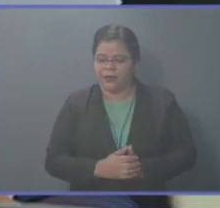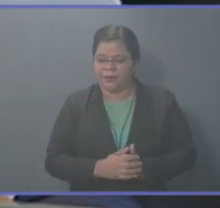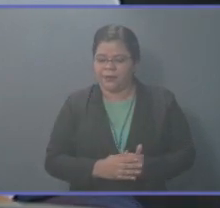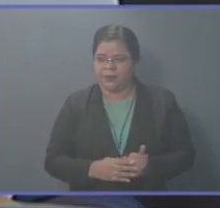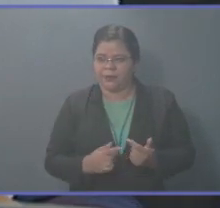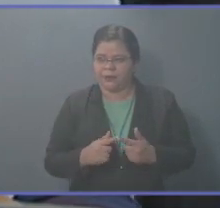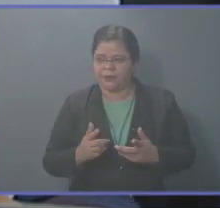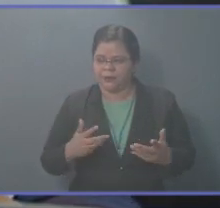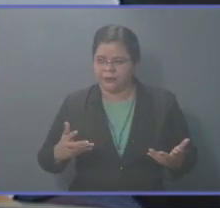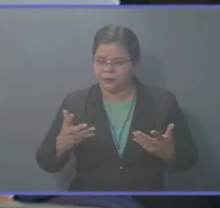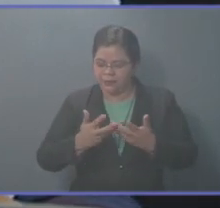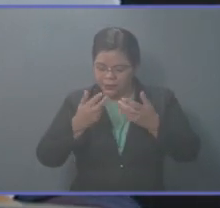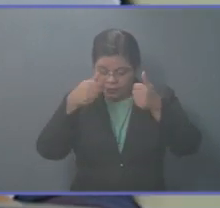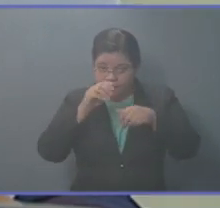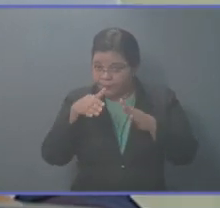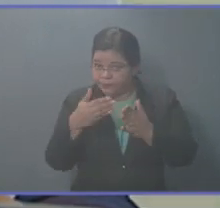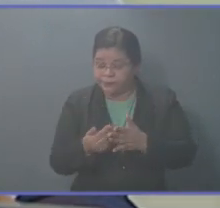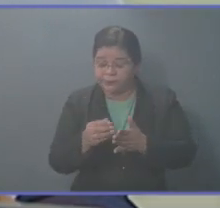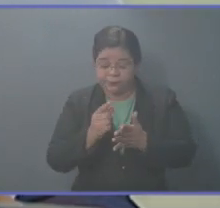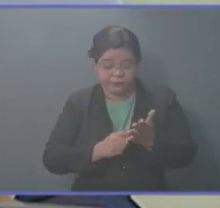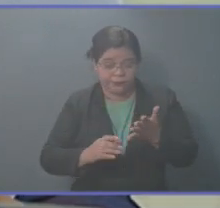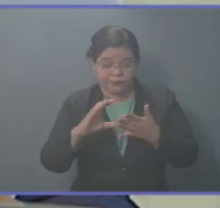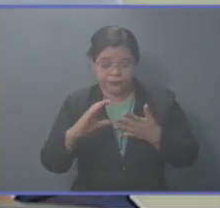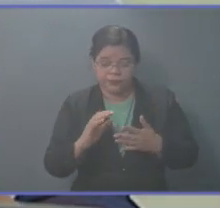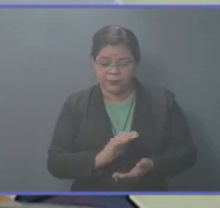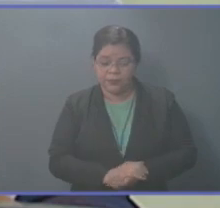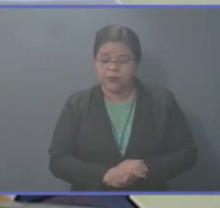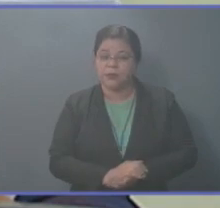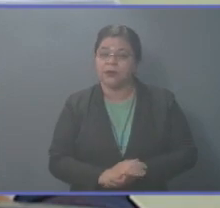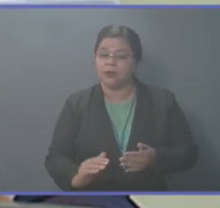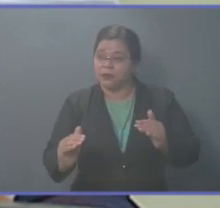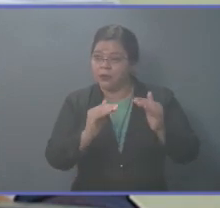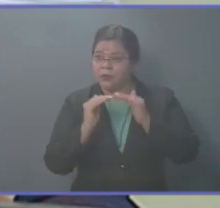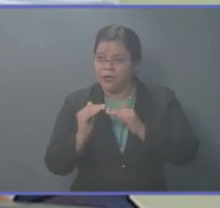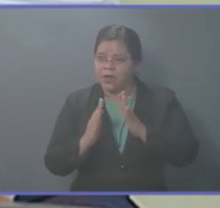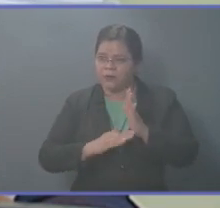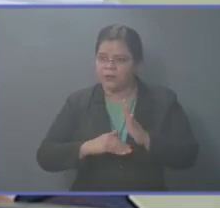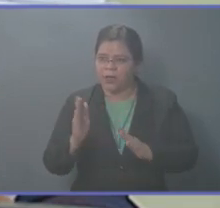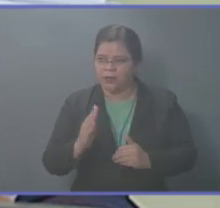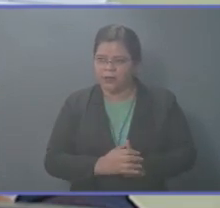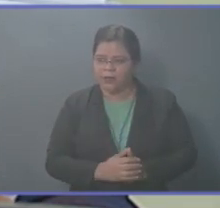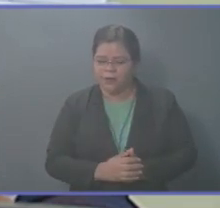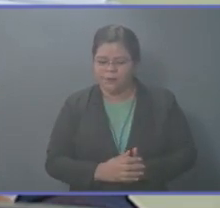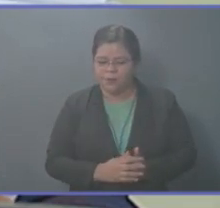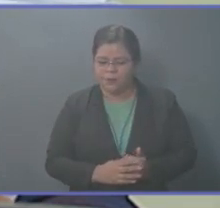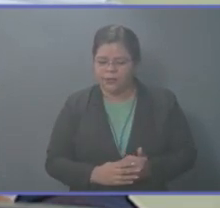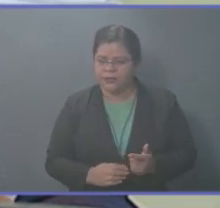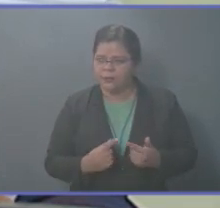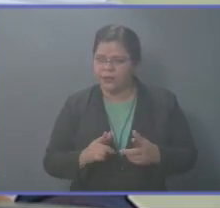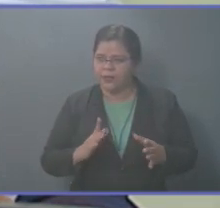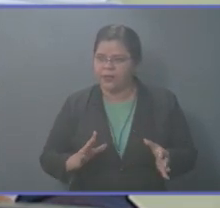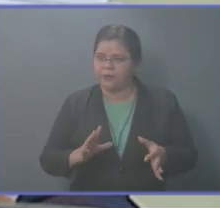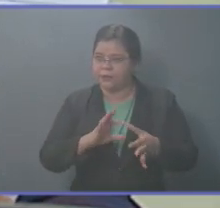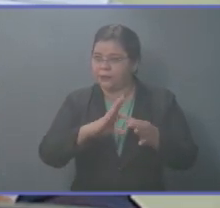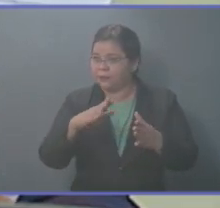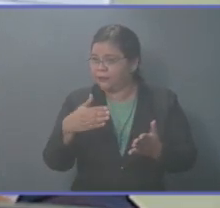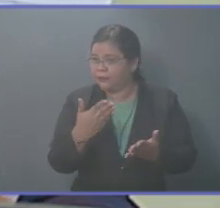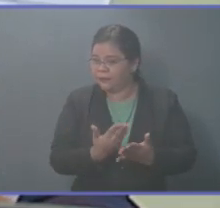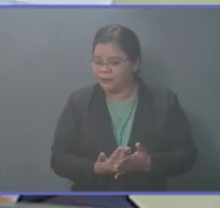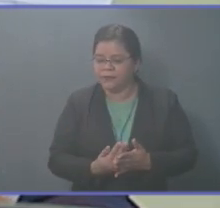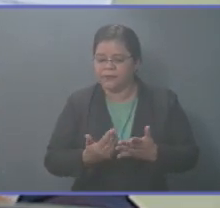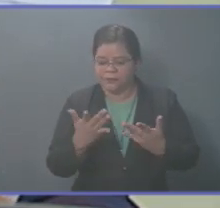segundo, inciso primero Constitución. E igualdad, artículo 3, Constitución, que exige que todos los casos futuros,